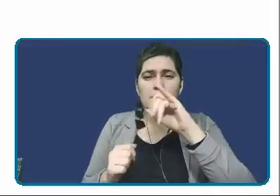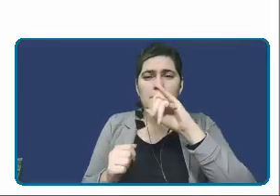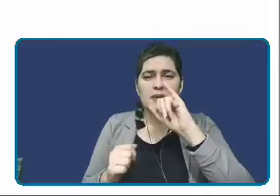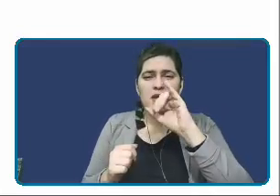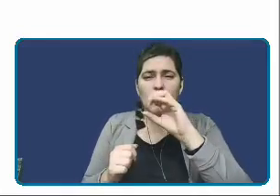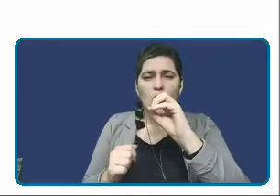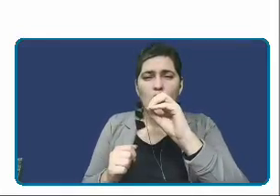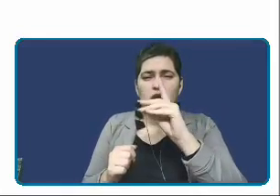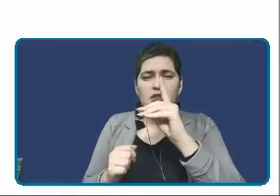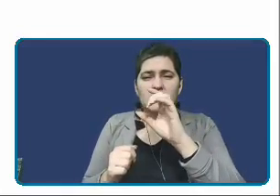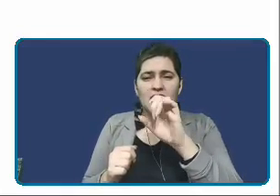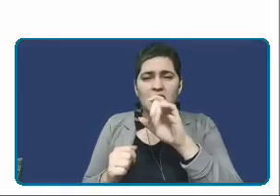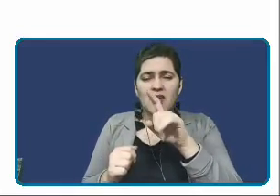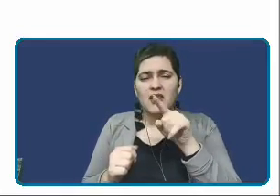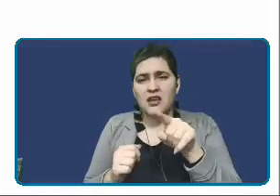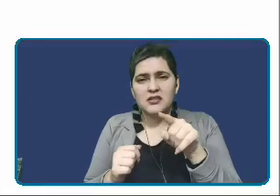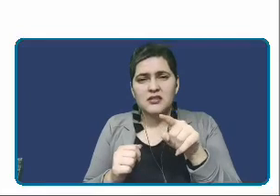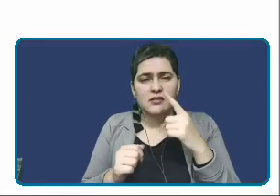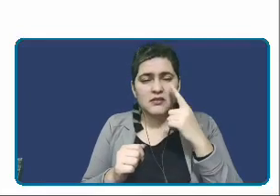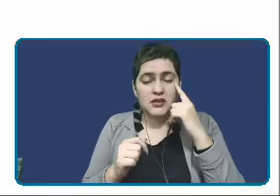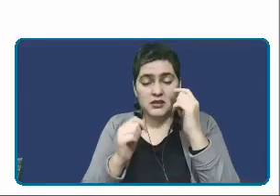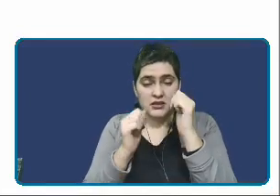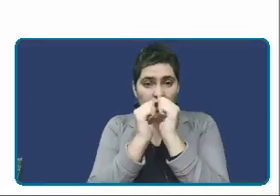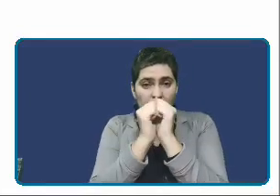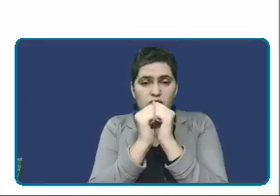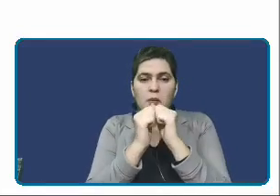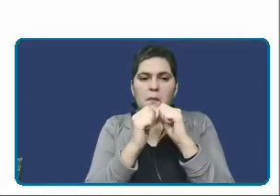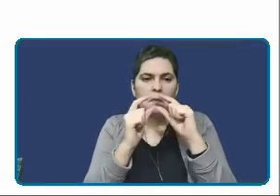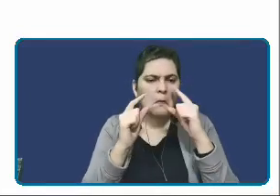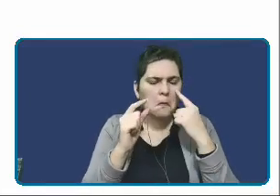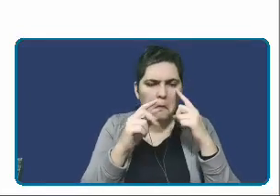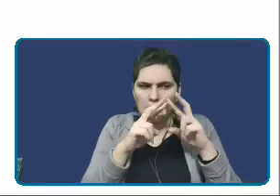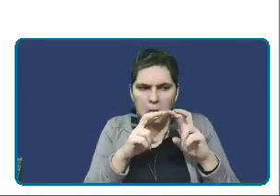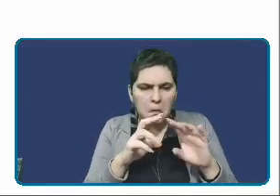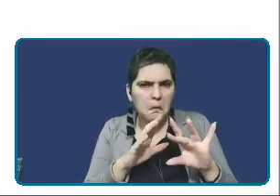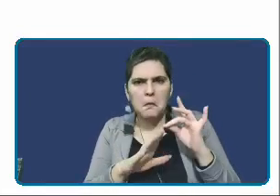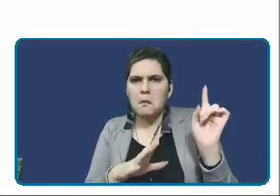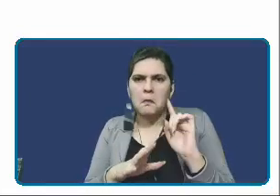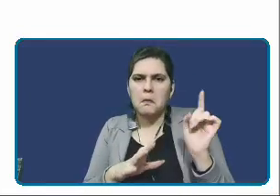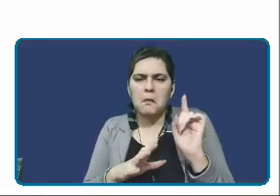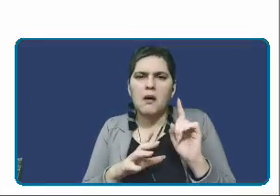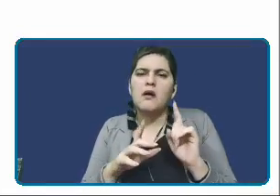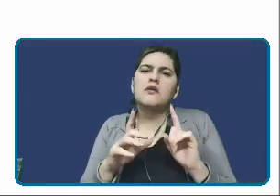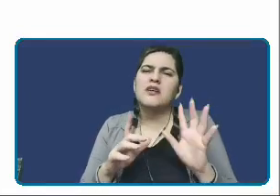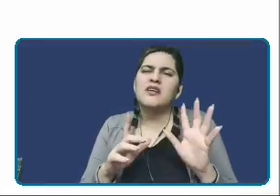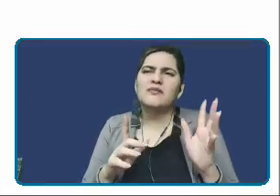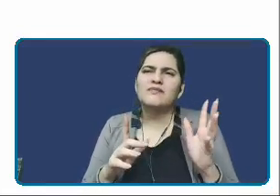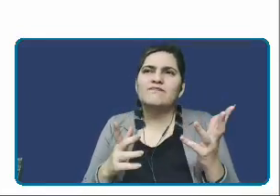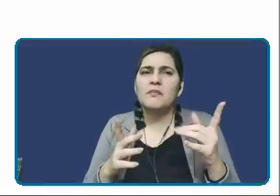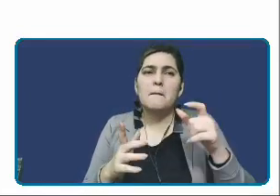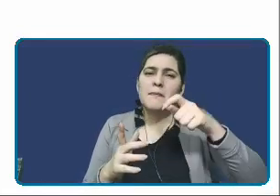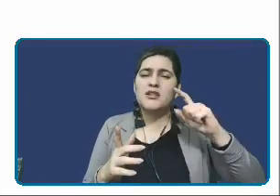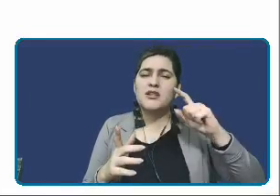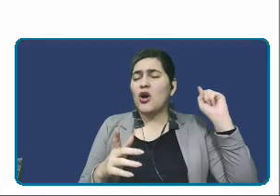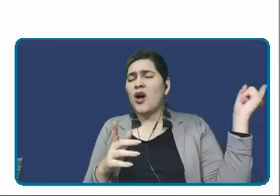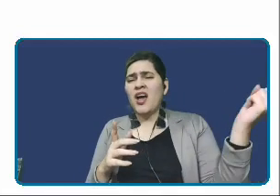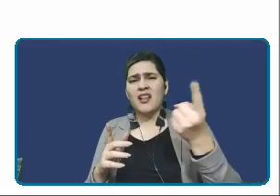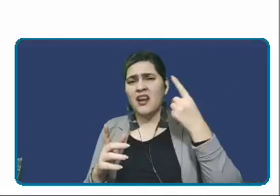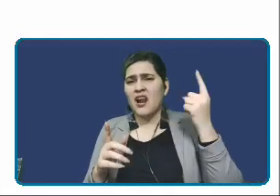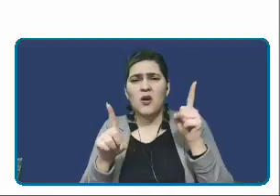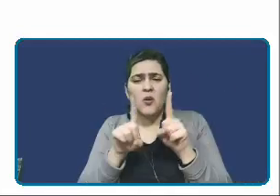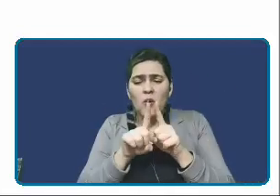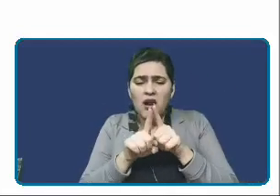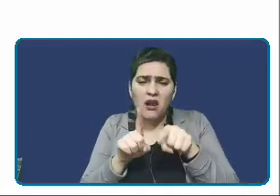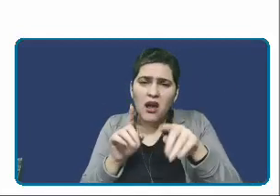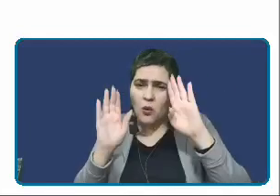en el cerebro, ¿ya? Pero eso no quiere decir que al igual que en población general hay personas